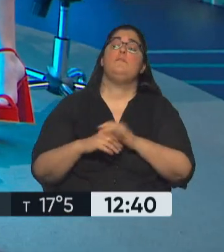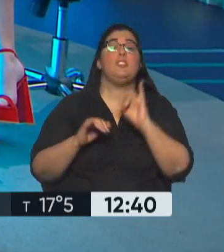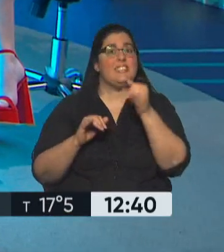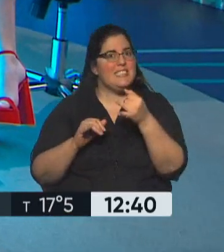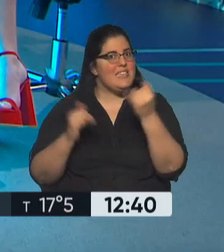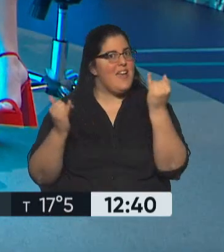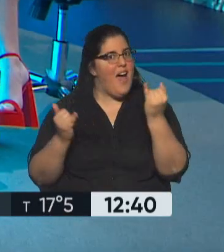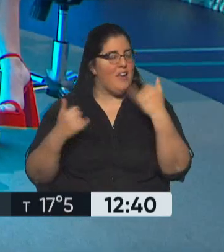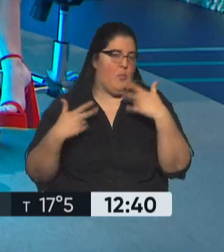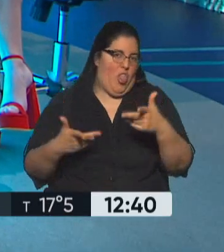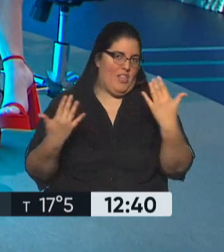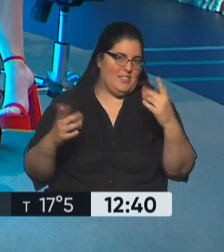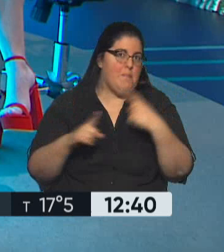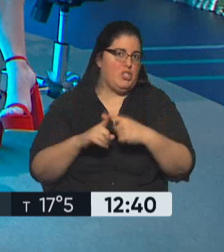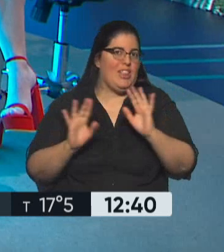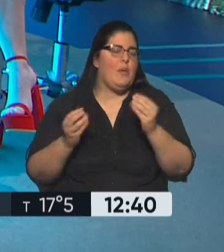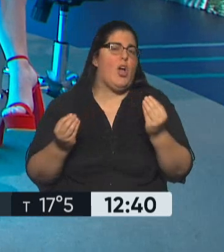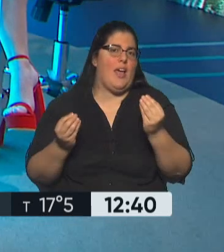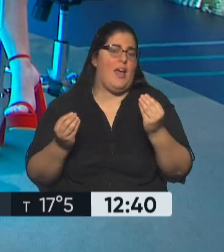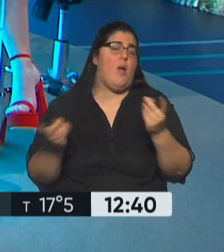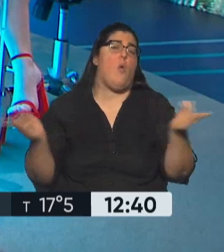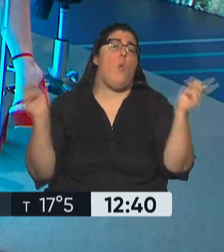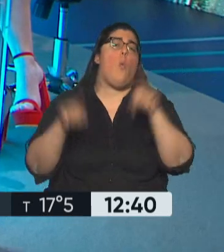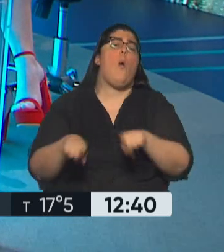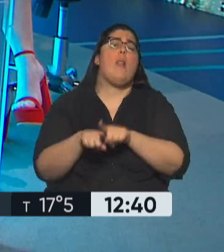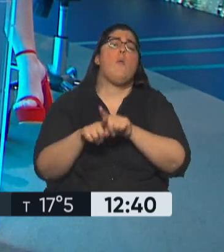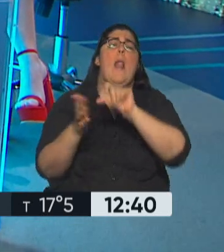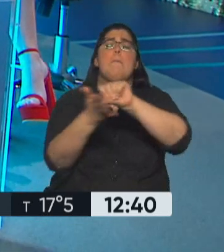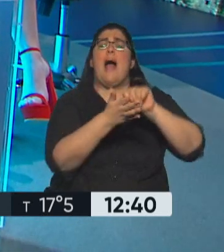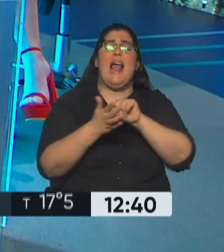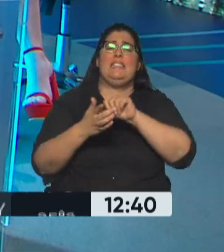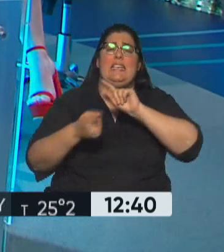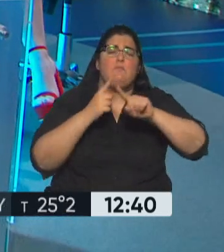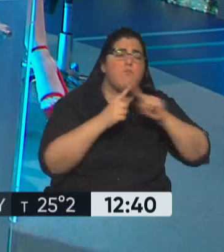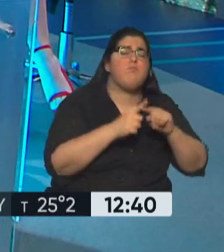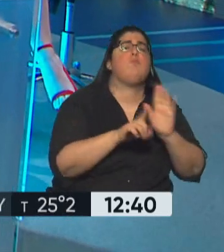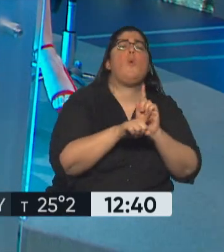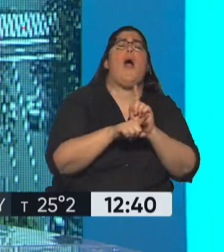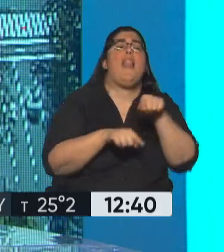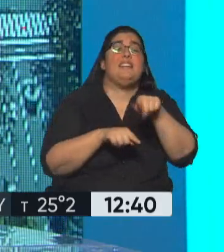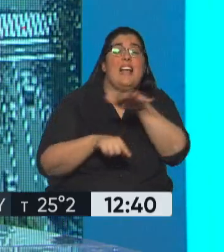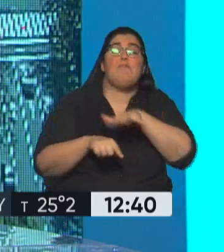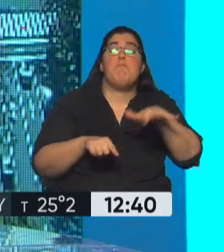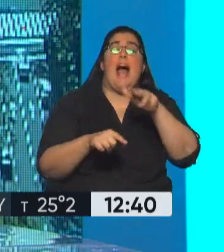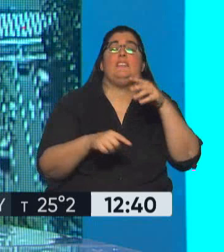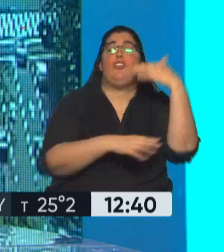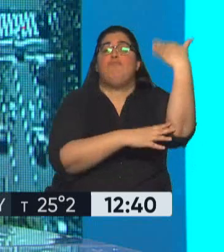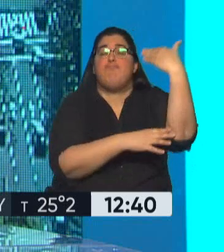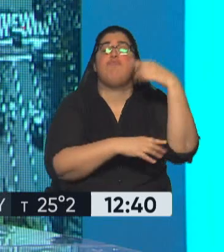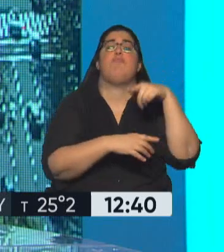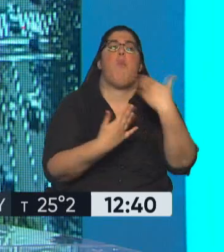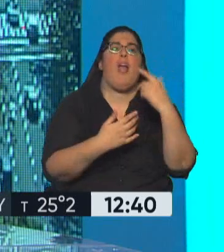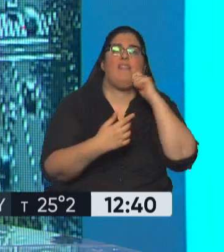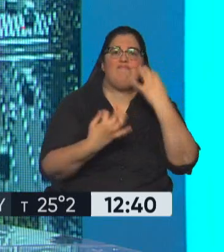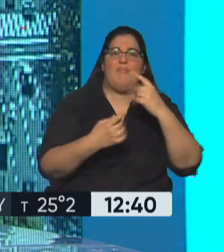hay, se puede decir, algo positivo, una vuelta a la multilateralidad, a confiar en que estos espacios puedan llegar a servir